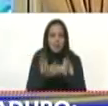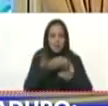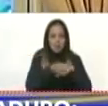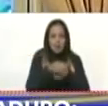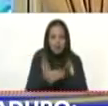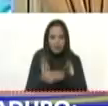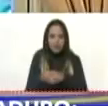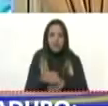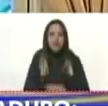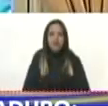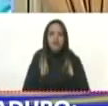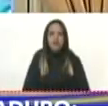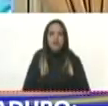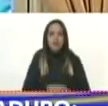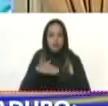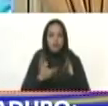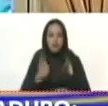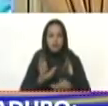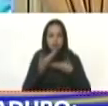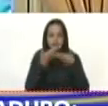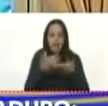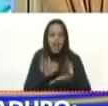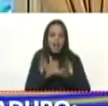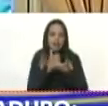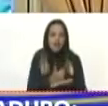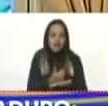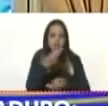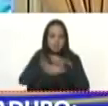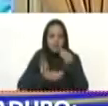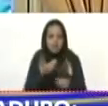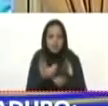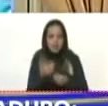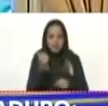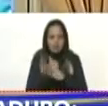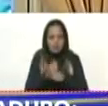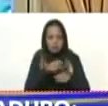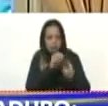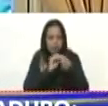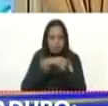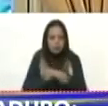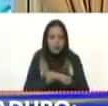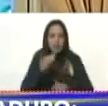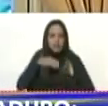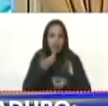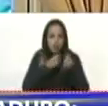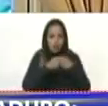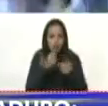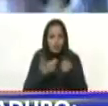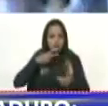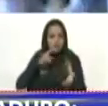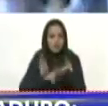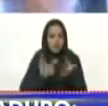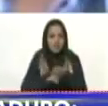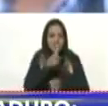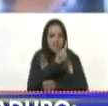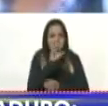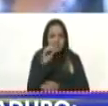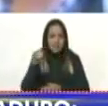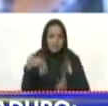el otorgamiento de créditos productivos para el apalancamiento de la economía real, 100.000 petros.